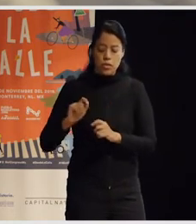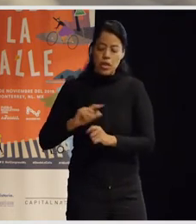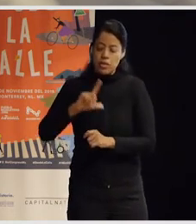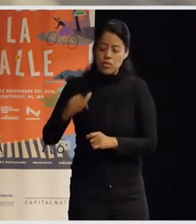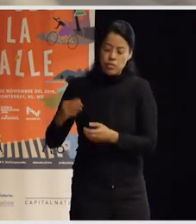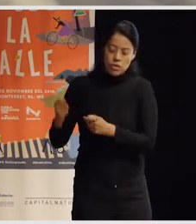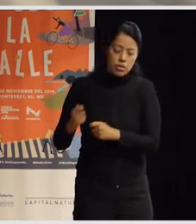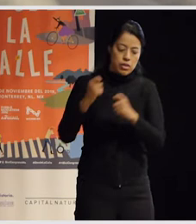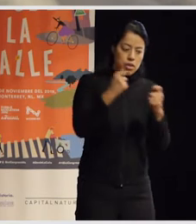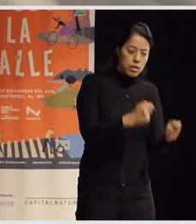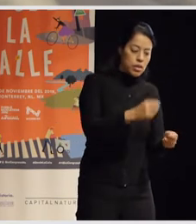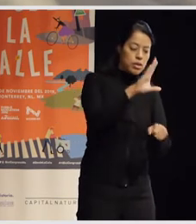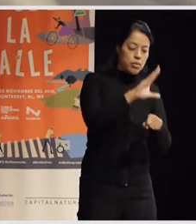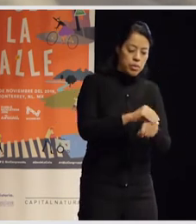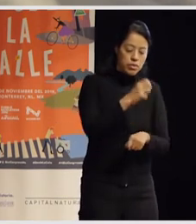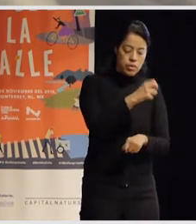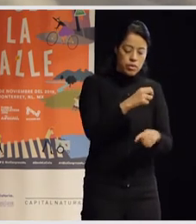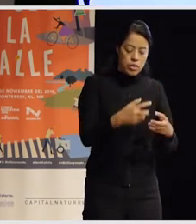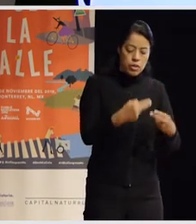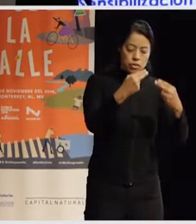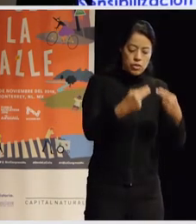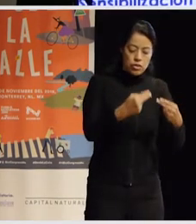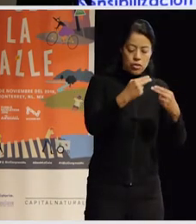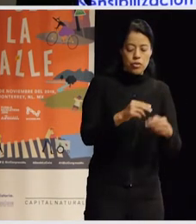concesión a estos operadores